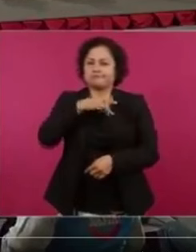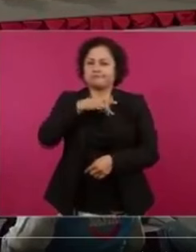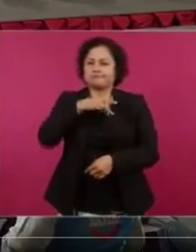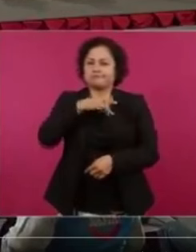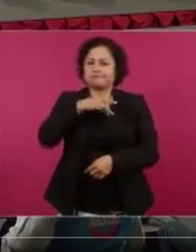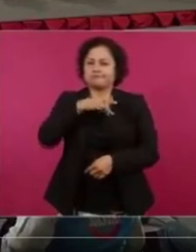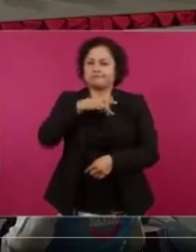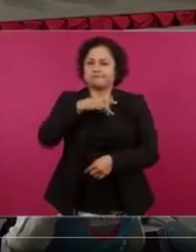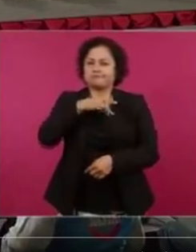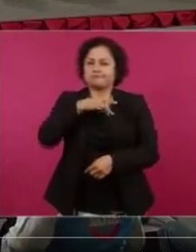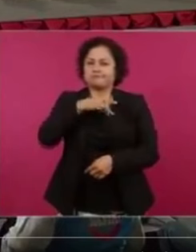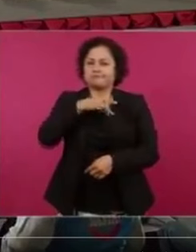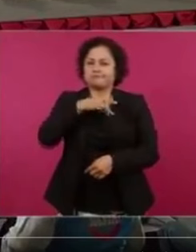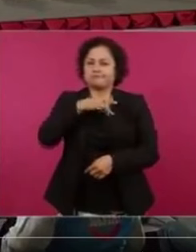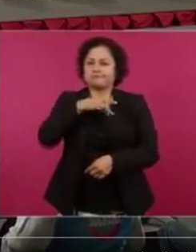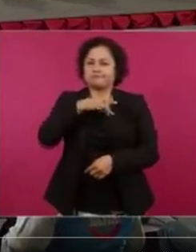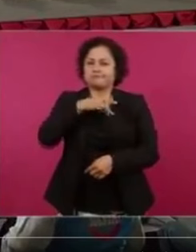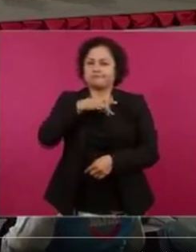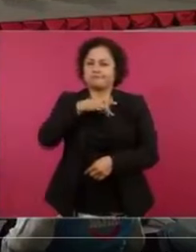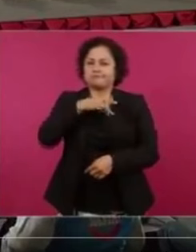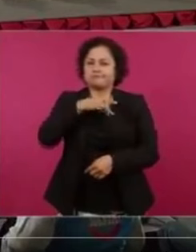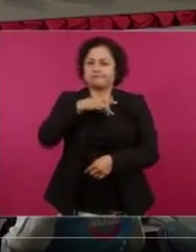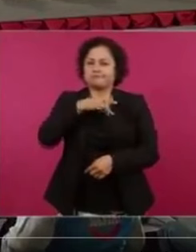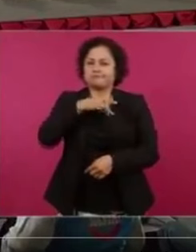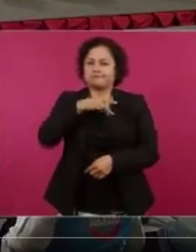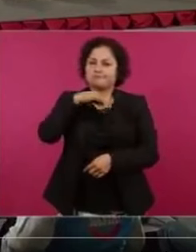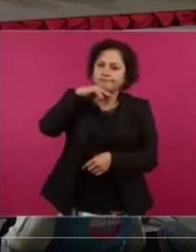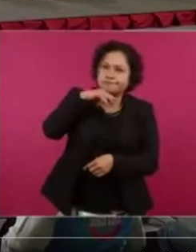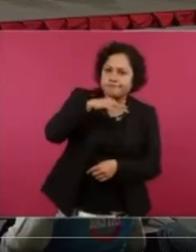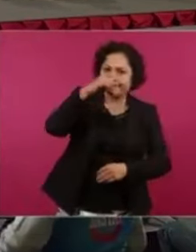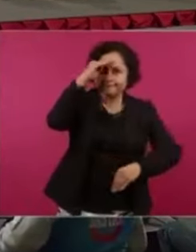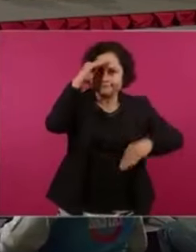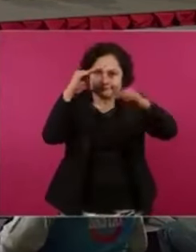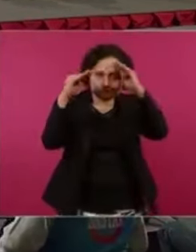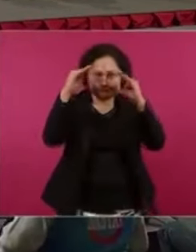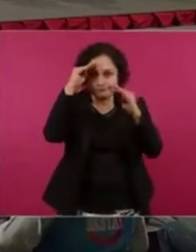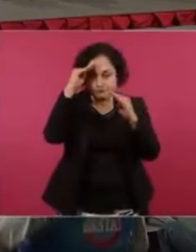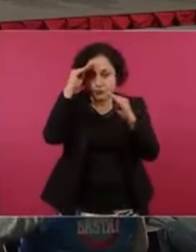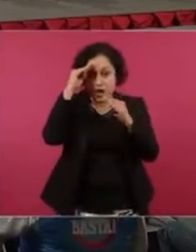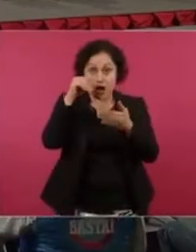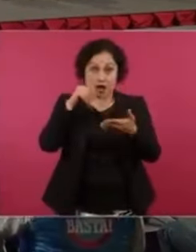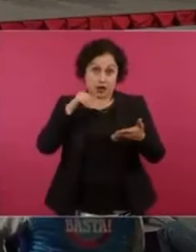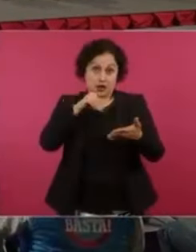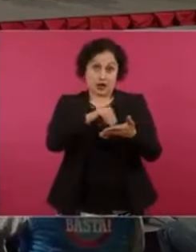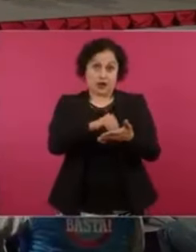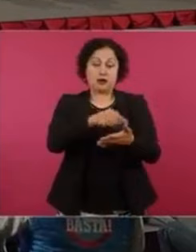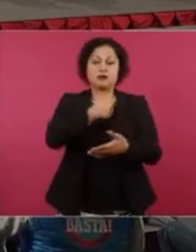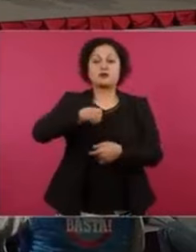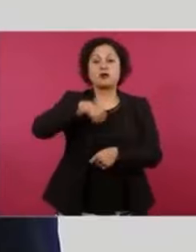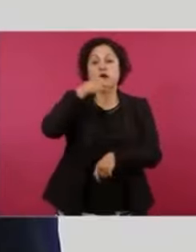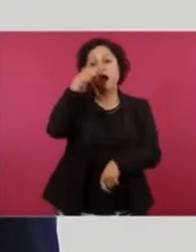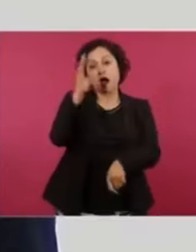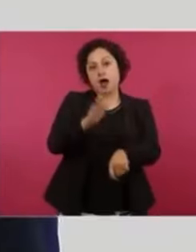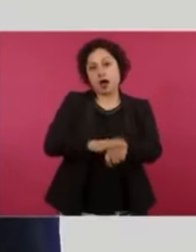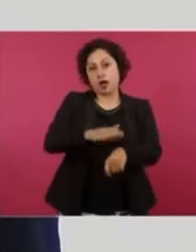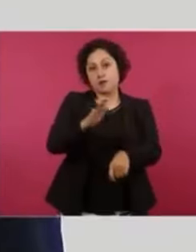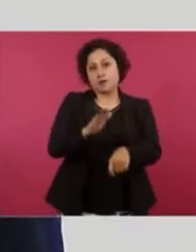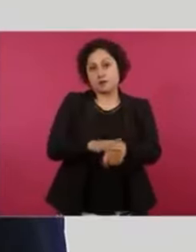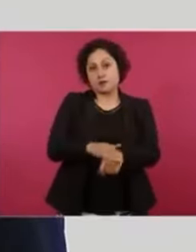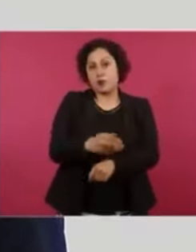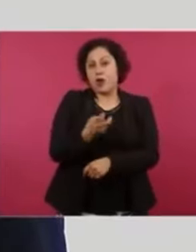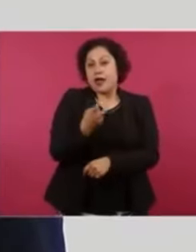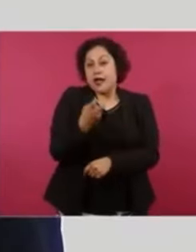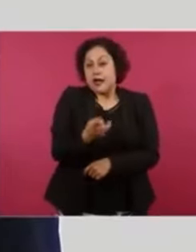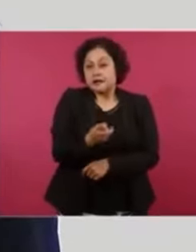secretaria de gobernación Luisa María alcalde esta decisión impactaría a la posible